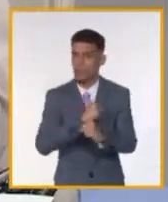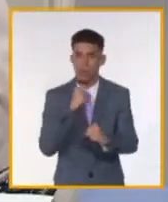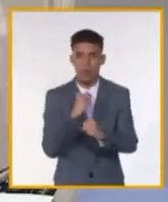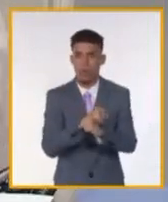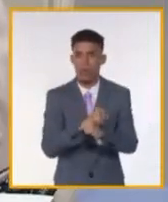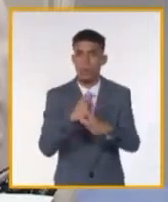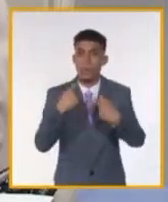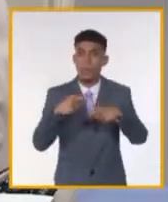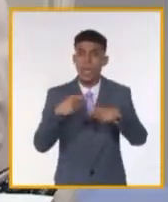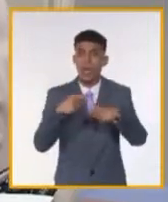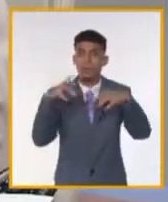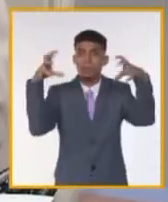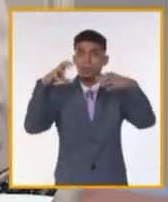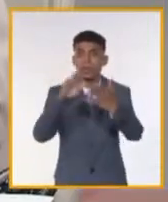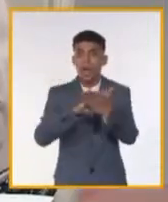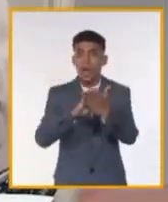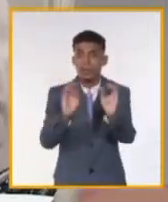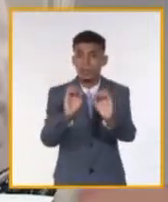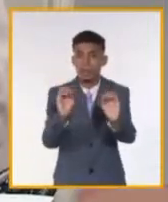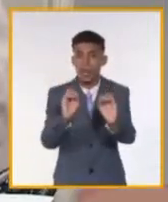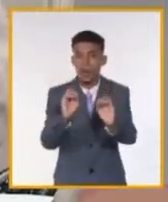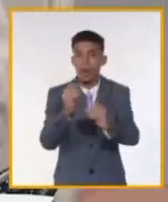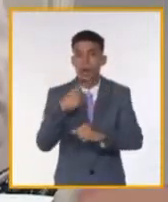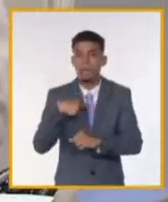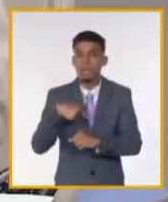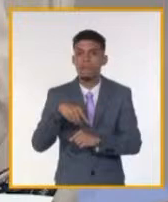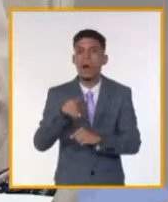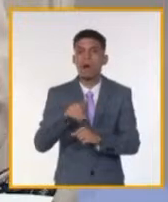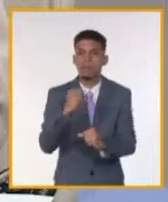y no solamente durante una época del año sea